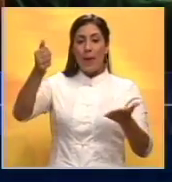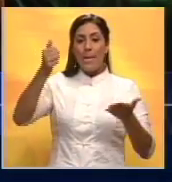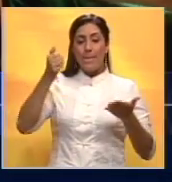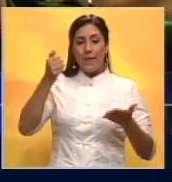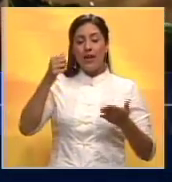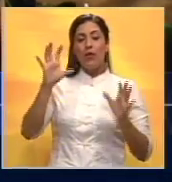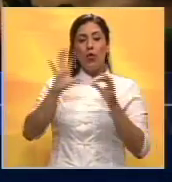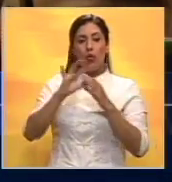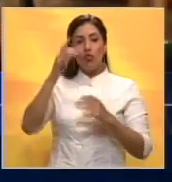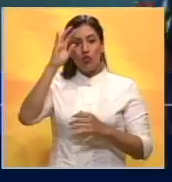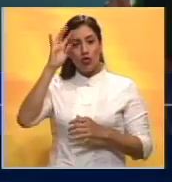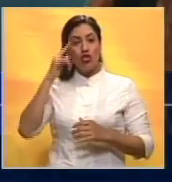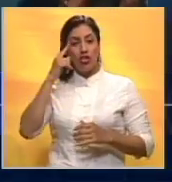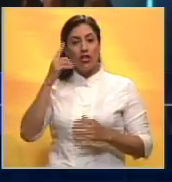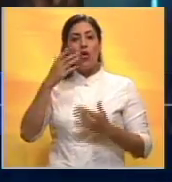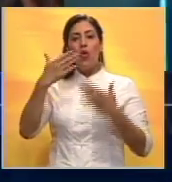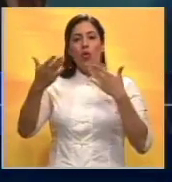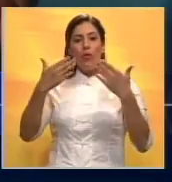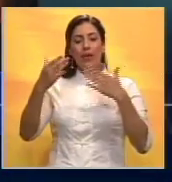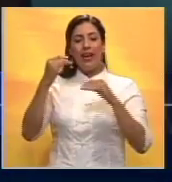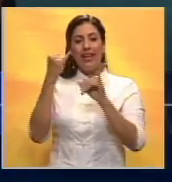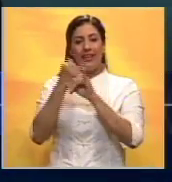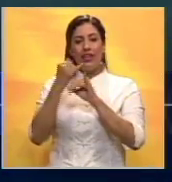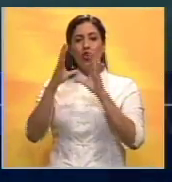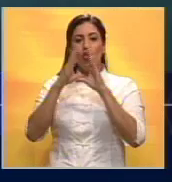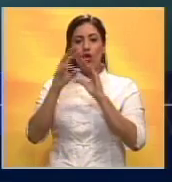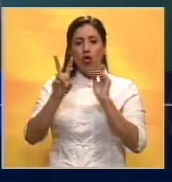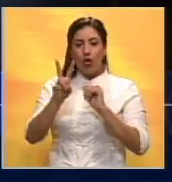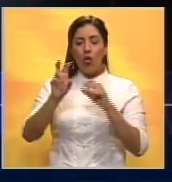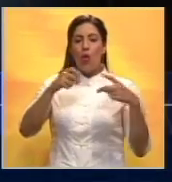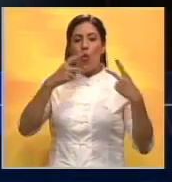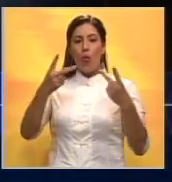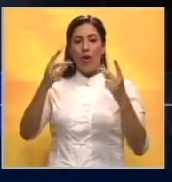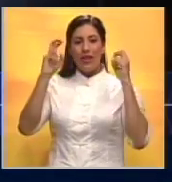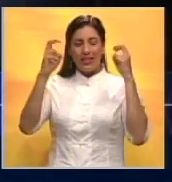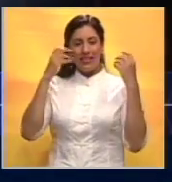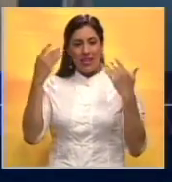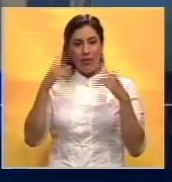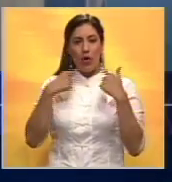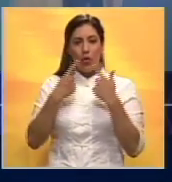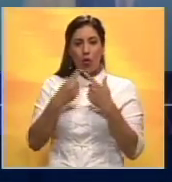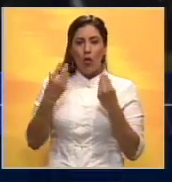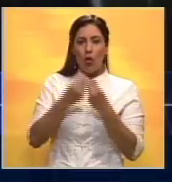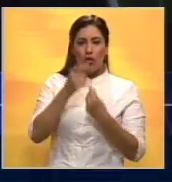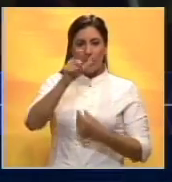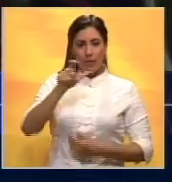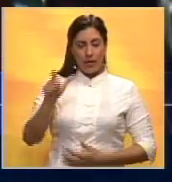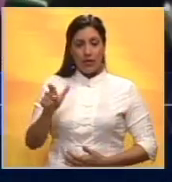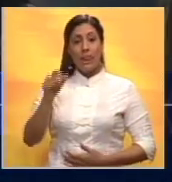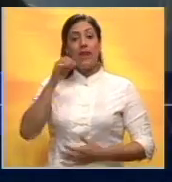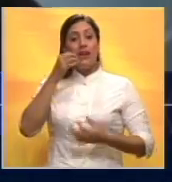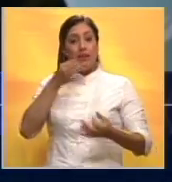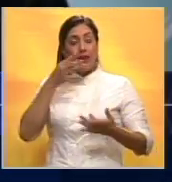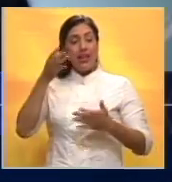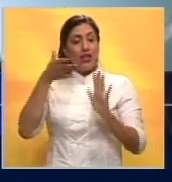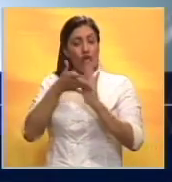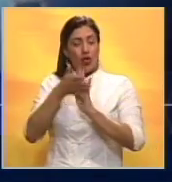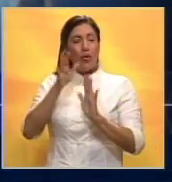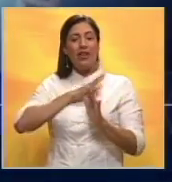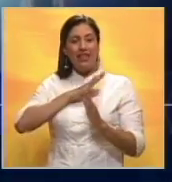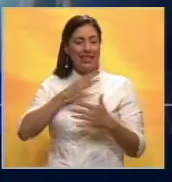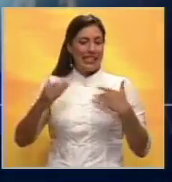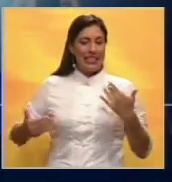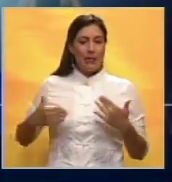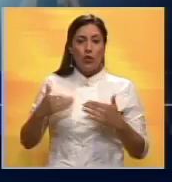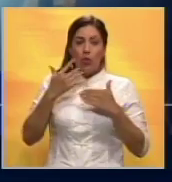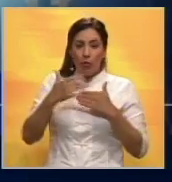bilbor junto a chino compartió en su cuenta de Instagram dos de nuevo tema de sebra junto a publicó los videos y aseguró que estaba